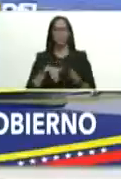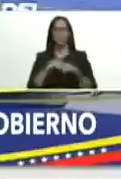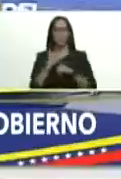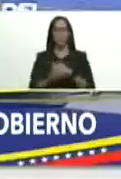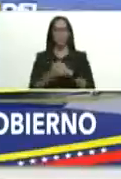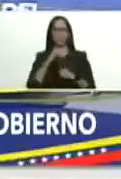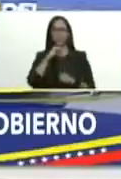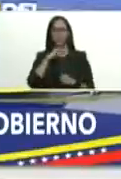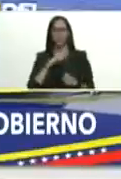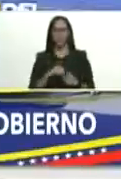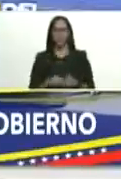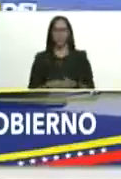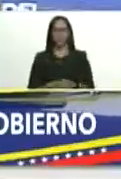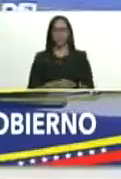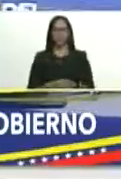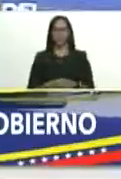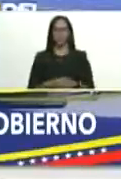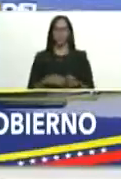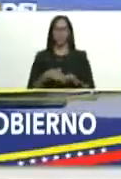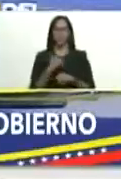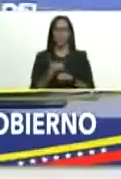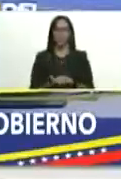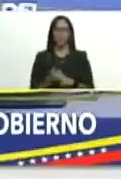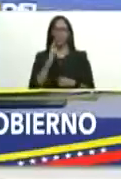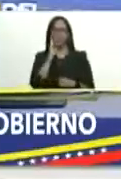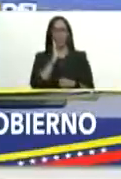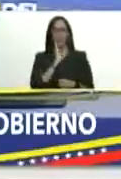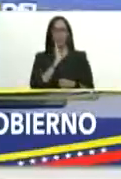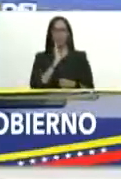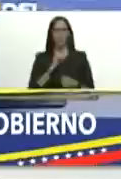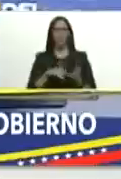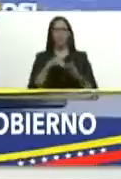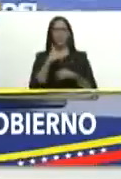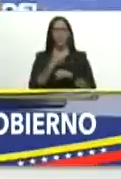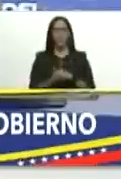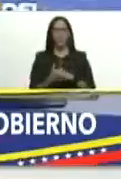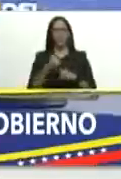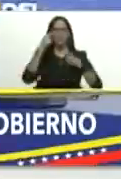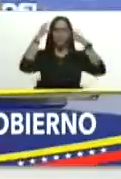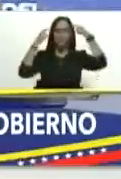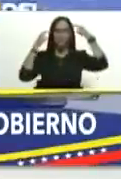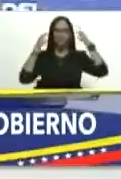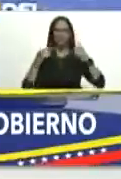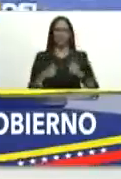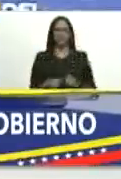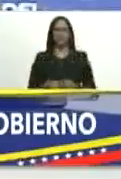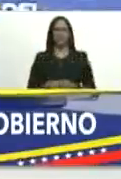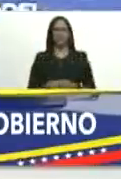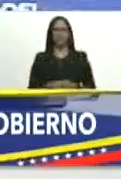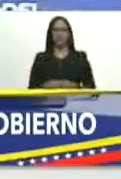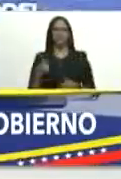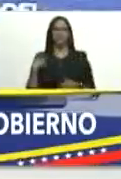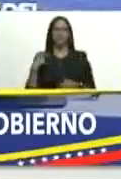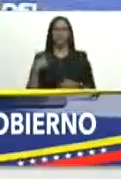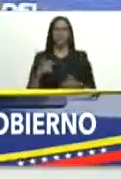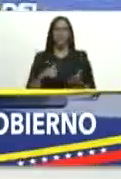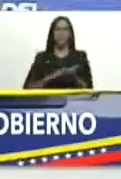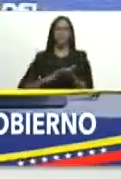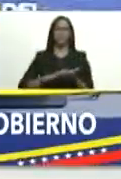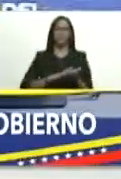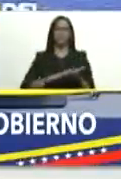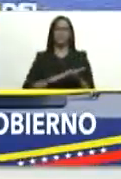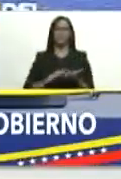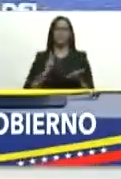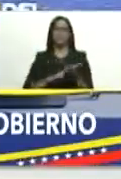histórico, que es el proyecto de Bolívar, el proyecto de Hugo Chávez. Tenemos que recuperar plenamente